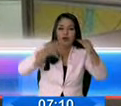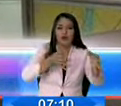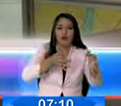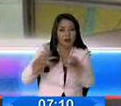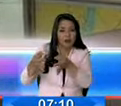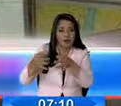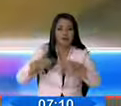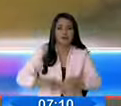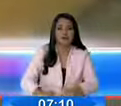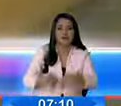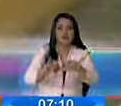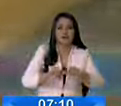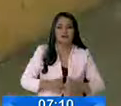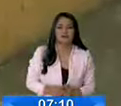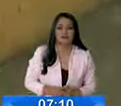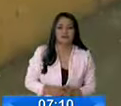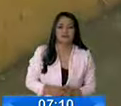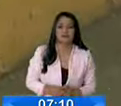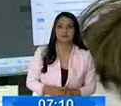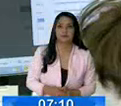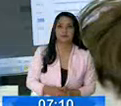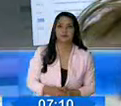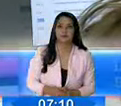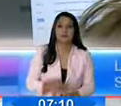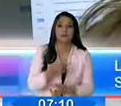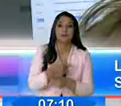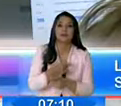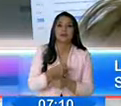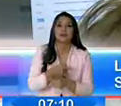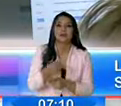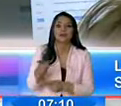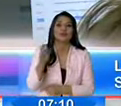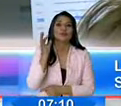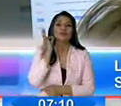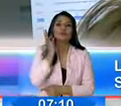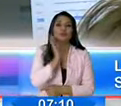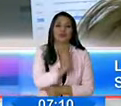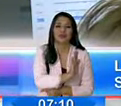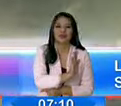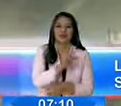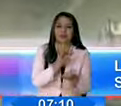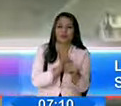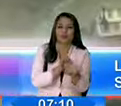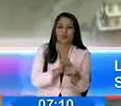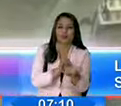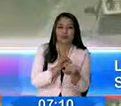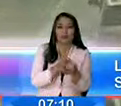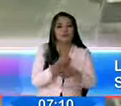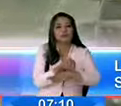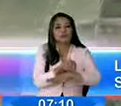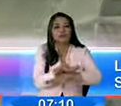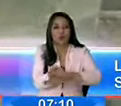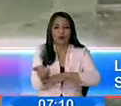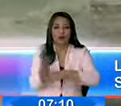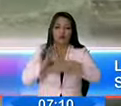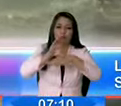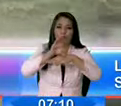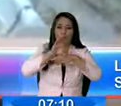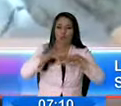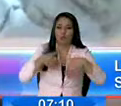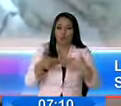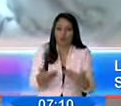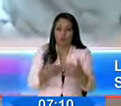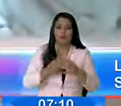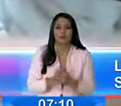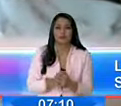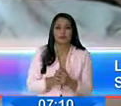tendríamos lluvias. Frente a este panorama, la médico ocupacional Carla Barazarte hace algunas recomendaciones para estar preparados. Señala